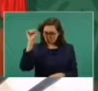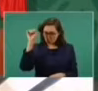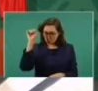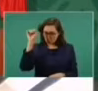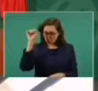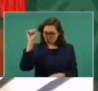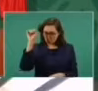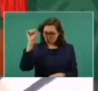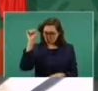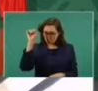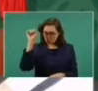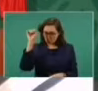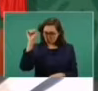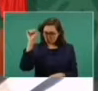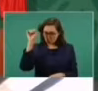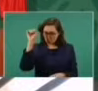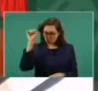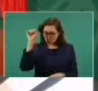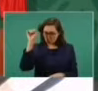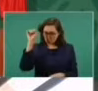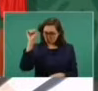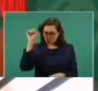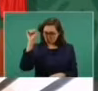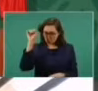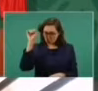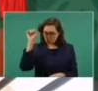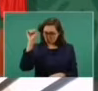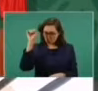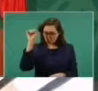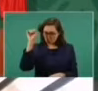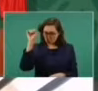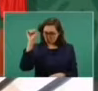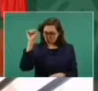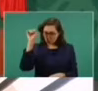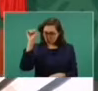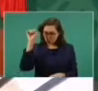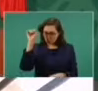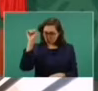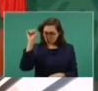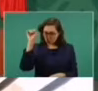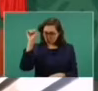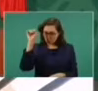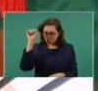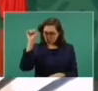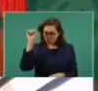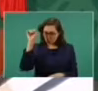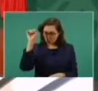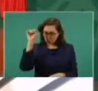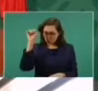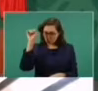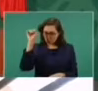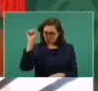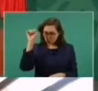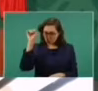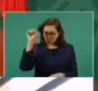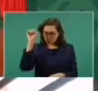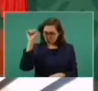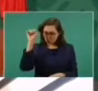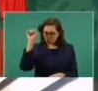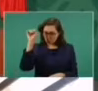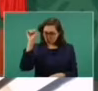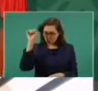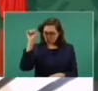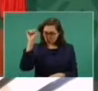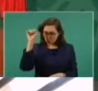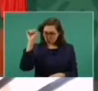Aviación, obviamente somos nosotros los de aquí de Alas Cortadas. A ver, ¿quién más pudiera hablar de la cooperativa de Mexicana